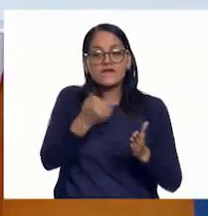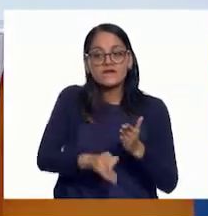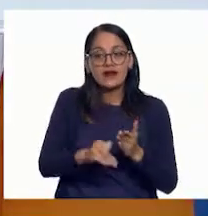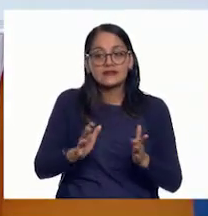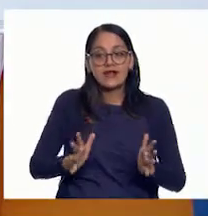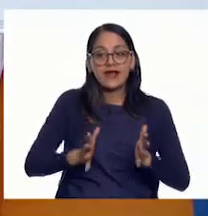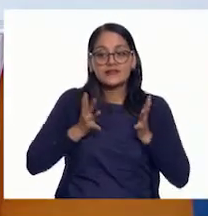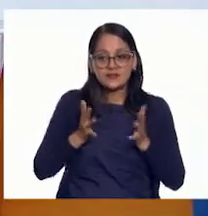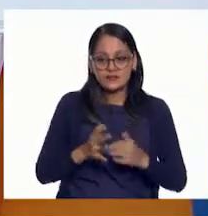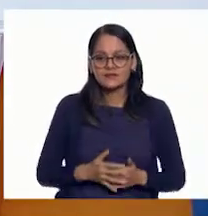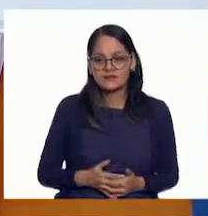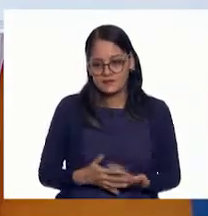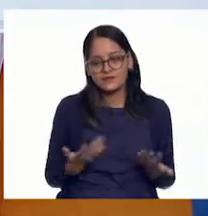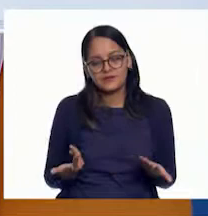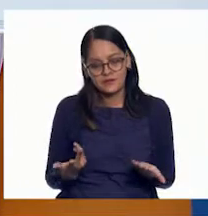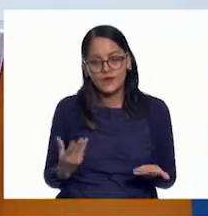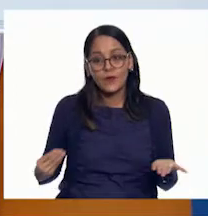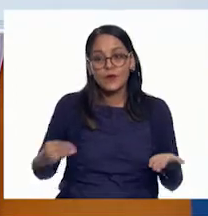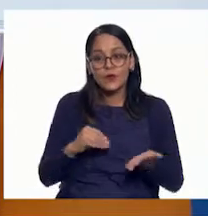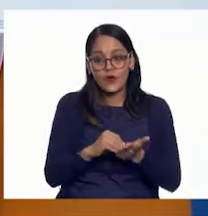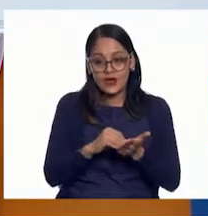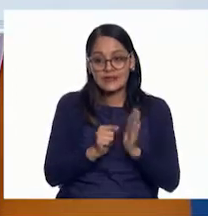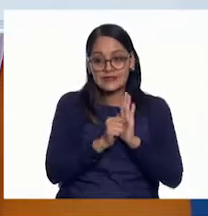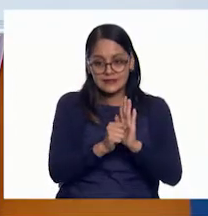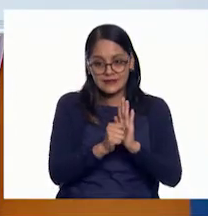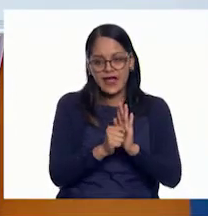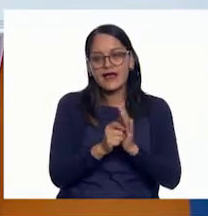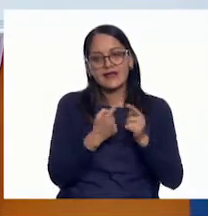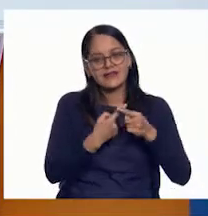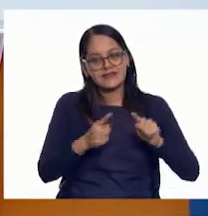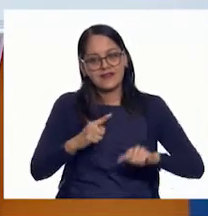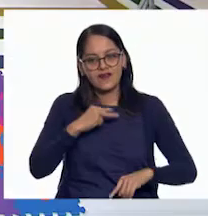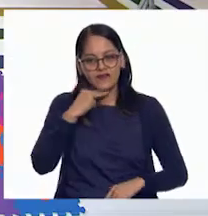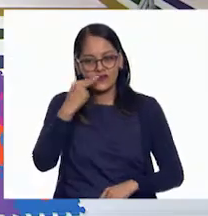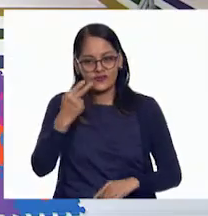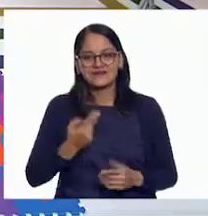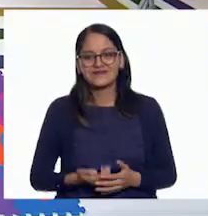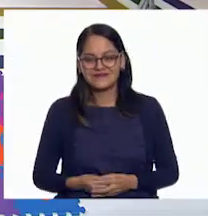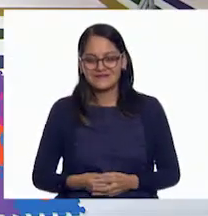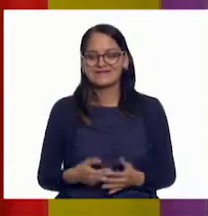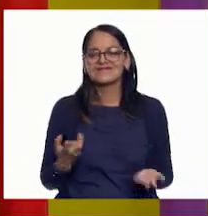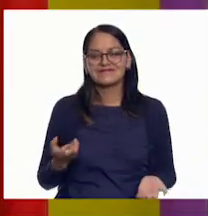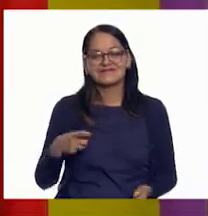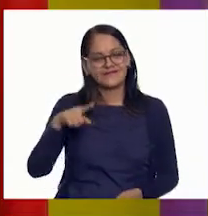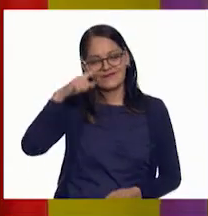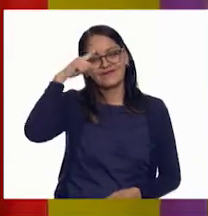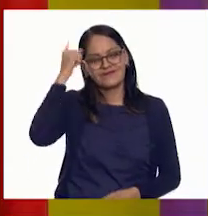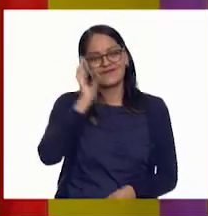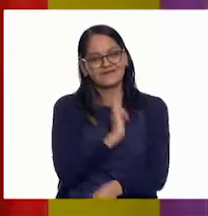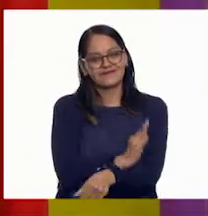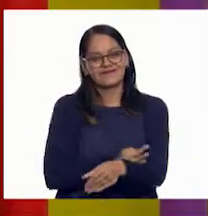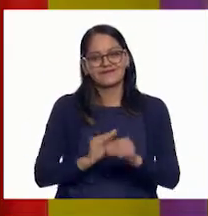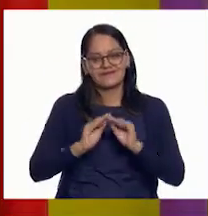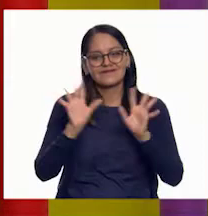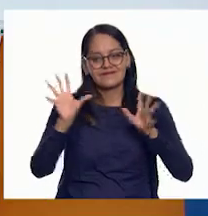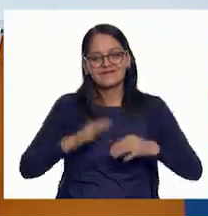cuando tienen los signos, le damos una entonación diferente. Y es más fácil entender todas las